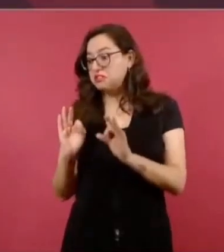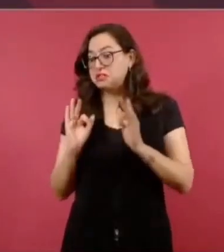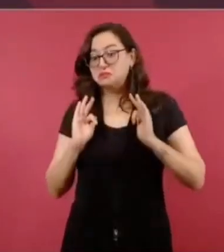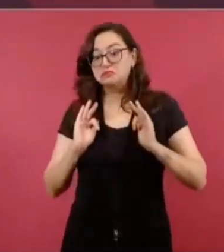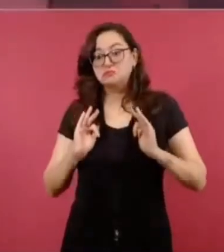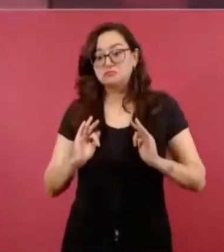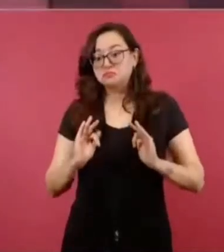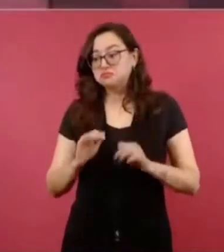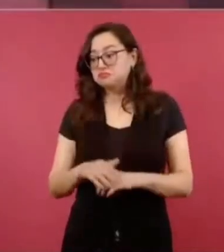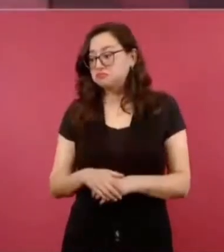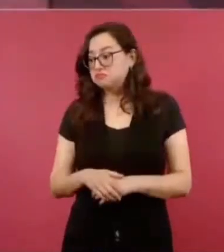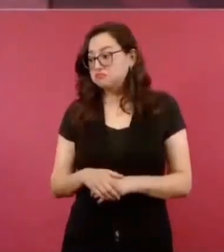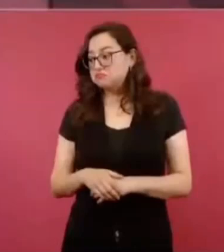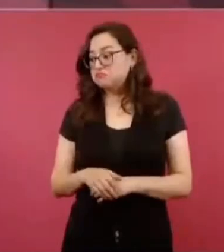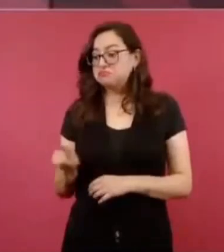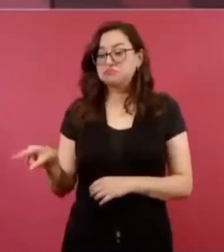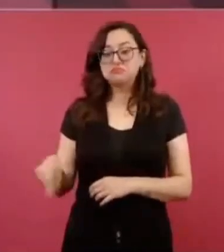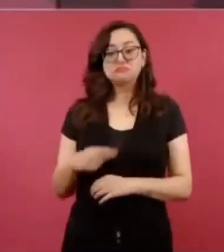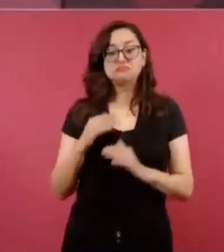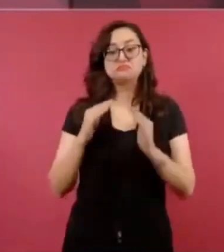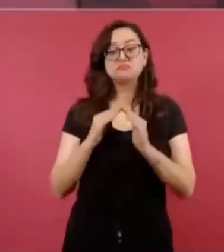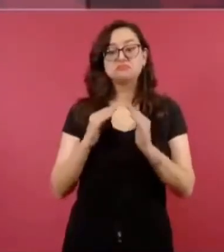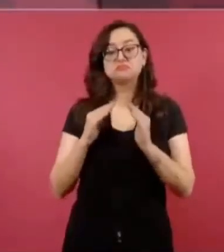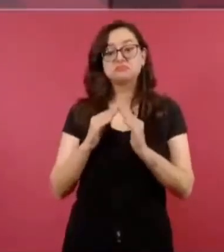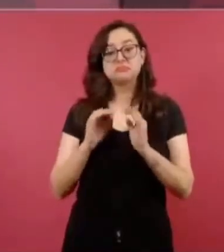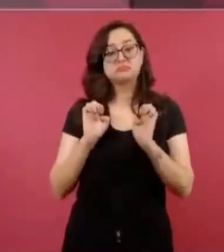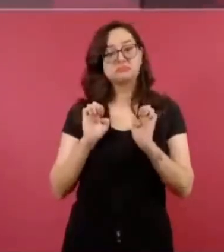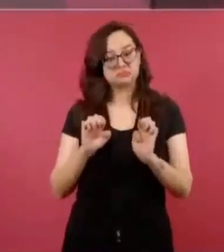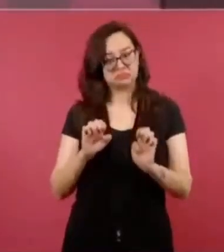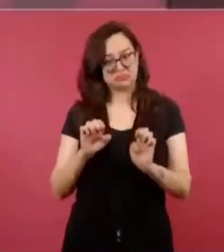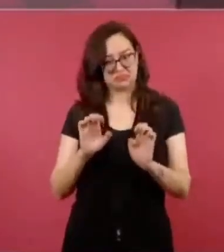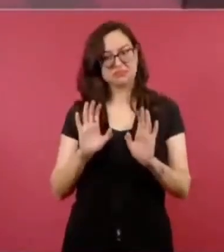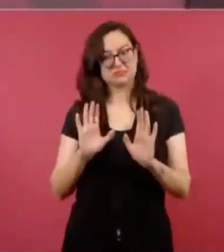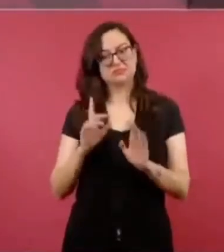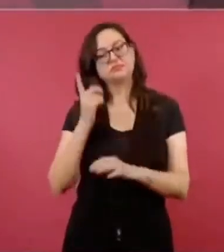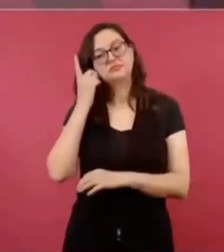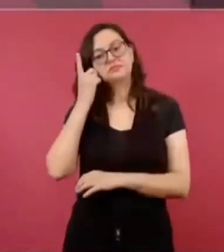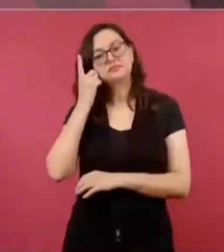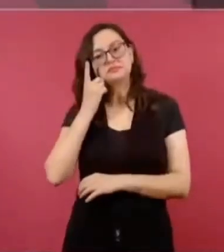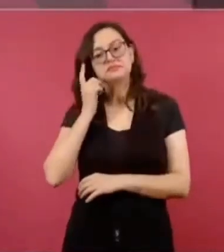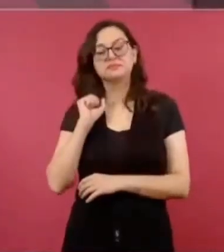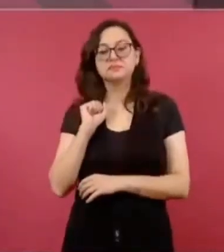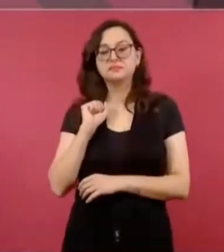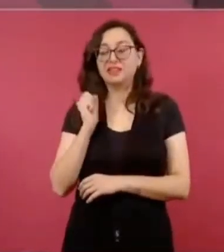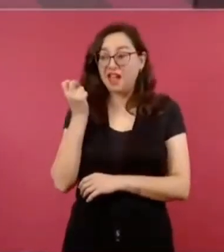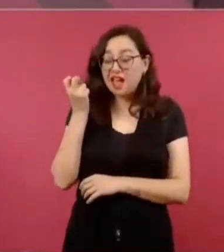y a irse otra vez a la residencia. No.